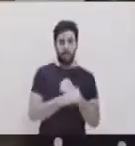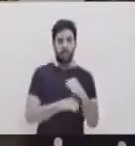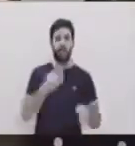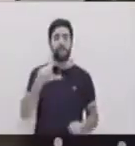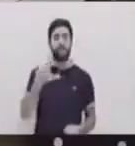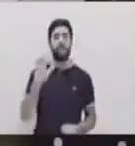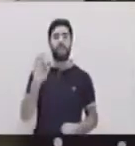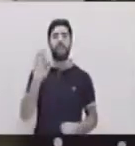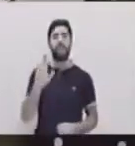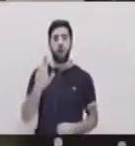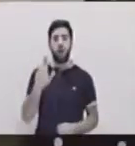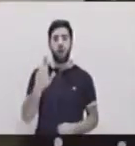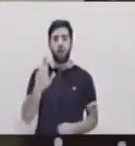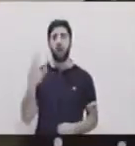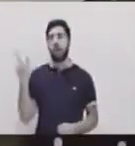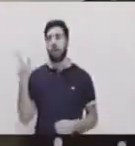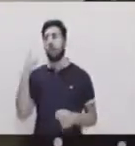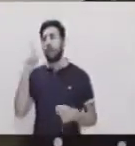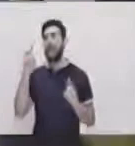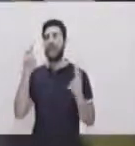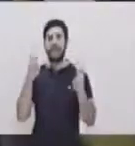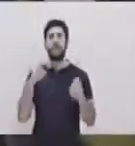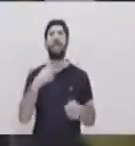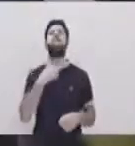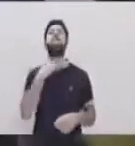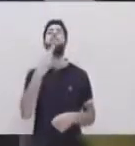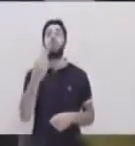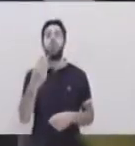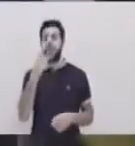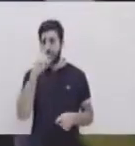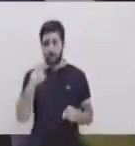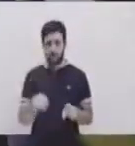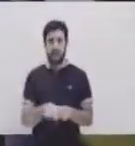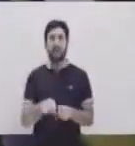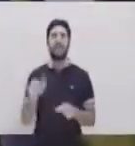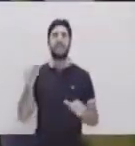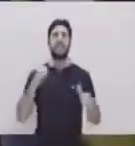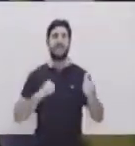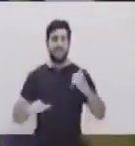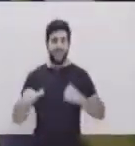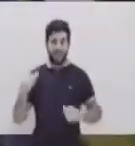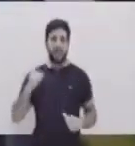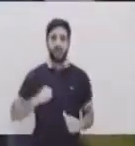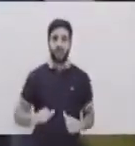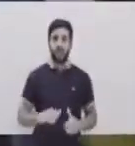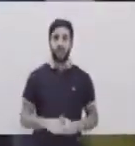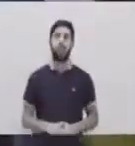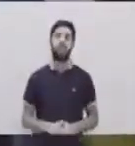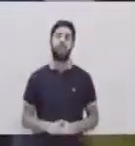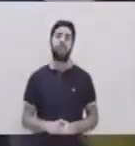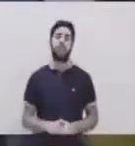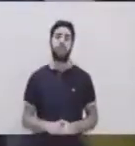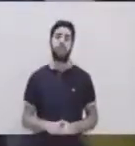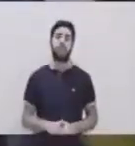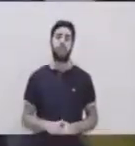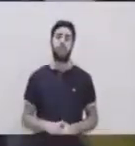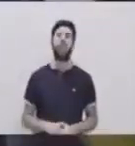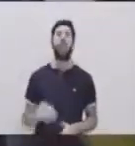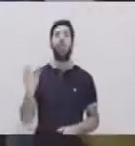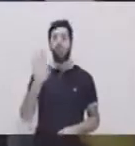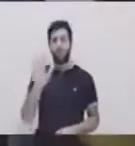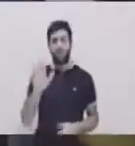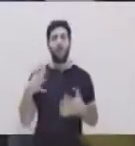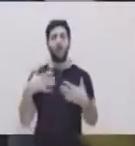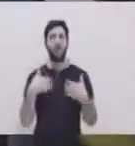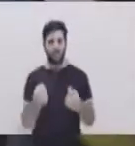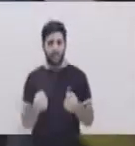para aprender un poco más sobre la voz y el teatro. Flor de María, un placer tenerla por acá. ¿Cuál es el tema que vamos a abordar hoy? Hola, ¿cómo estás?